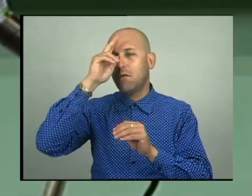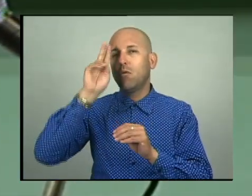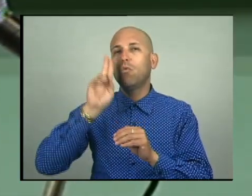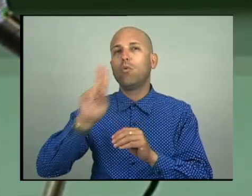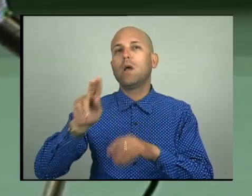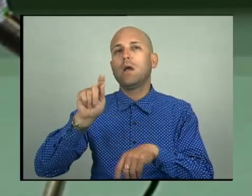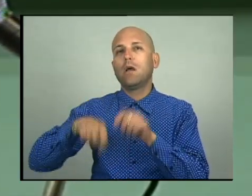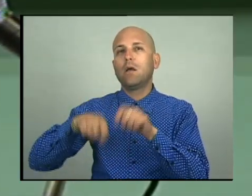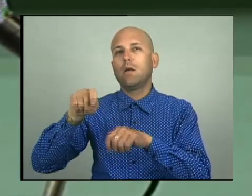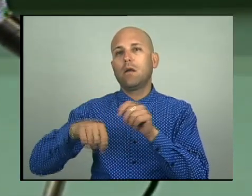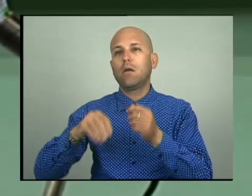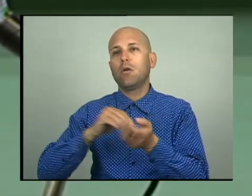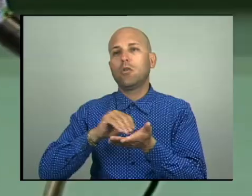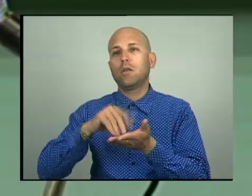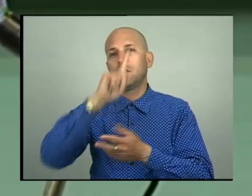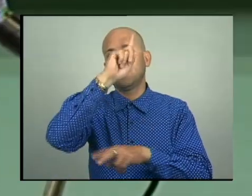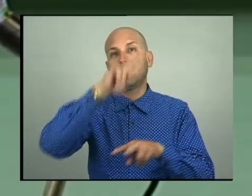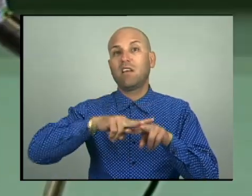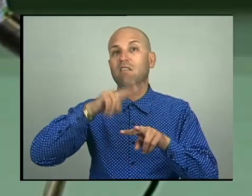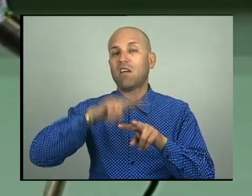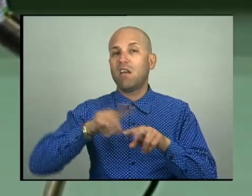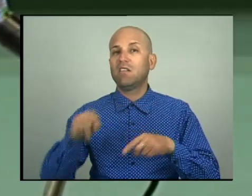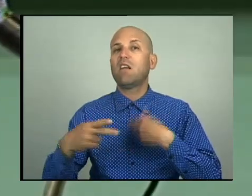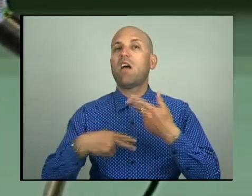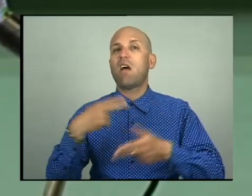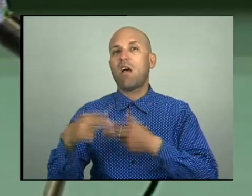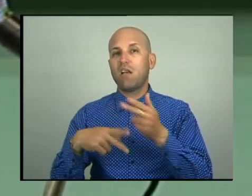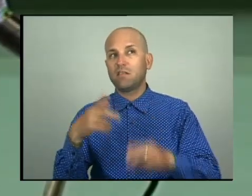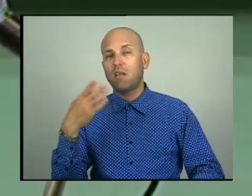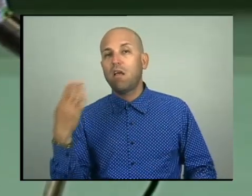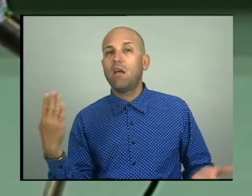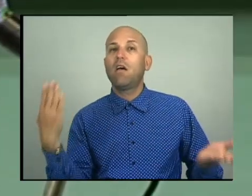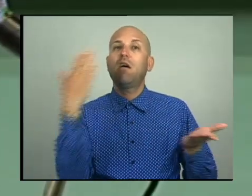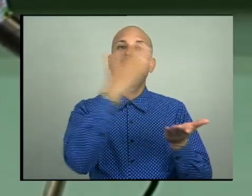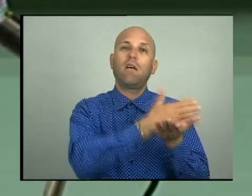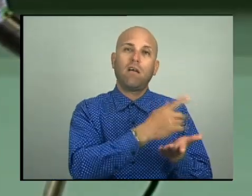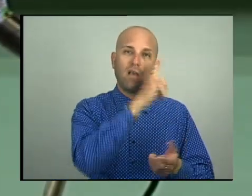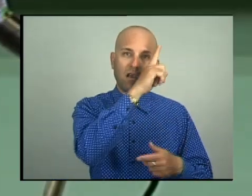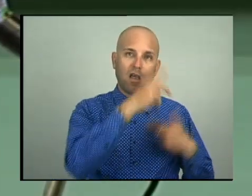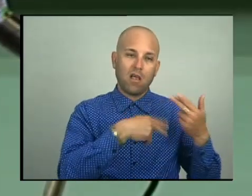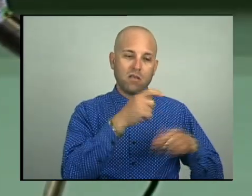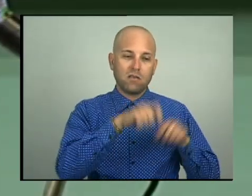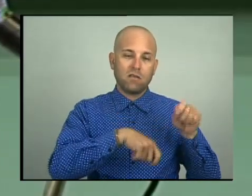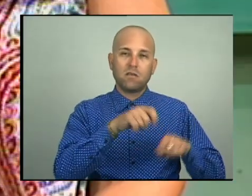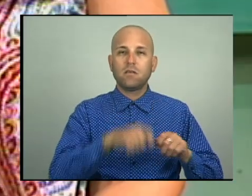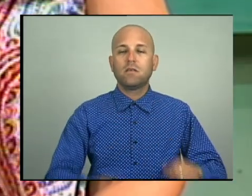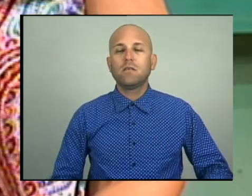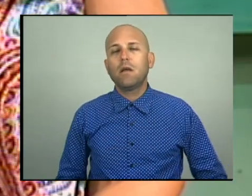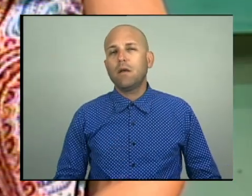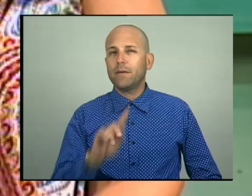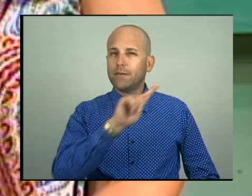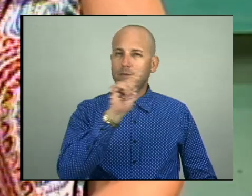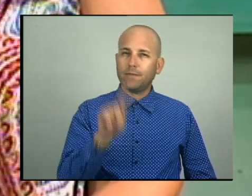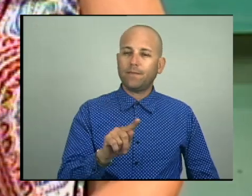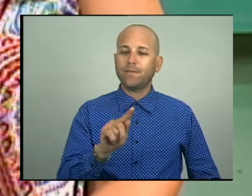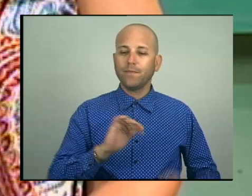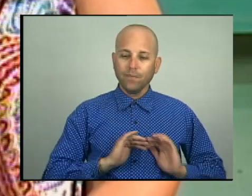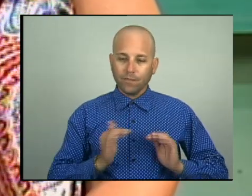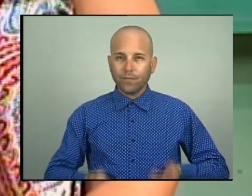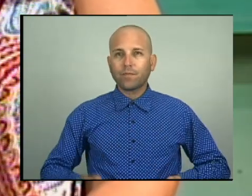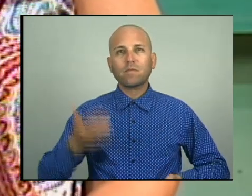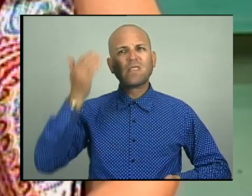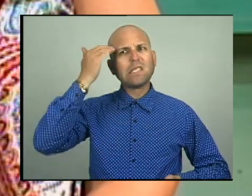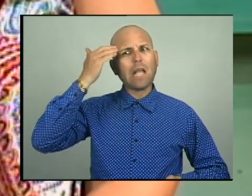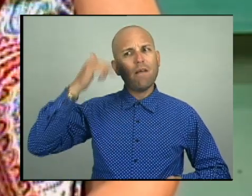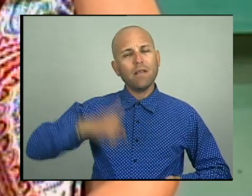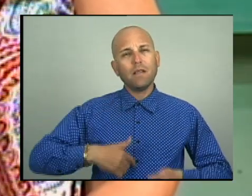que en este caso es el cardiocentro William Soler, que es donde se toma la conducta ya final quirúrgica. ¿Durante el embarazo puede detectarse la